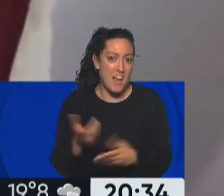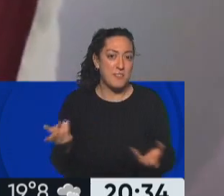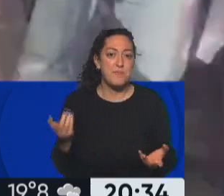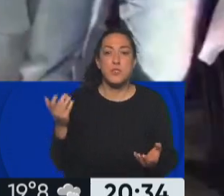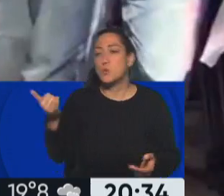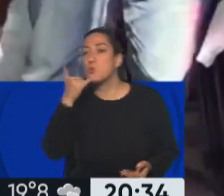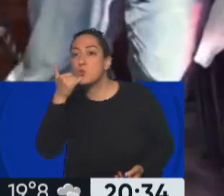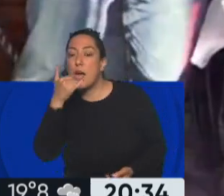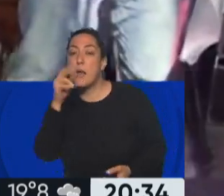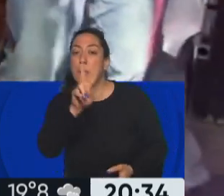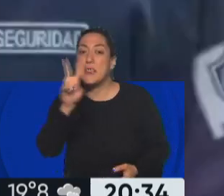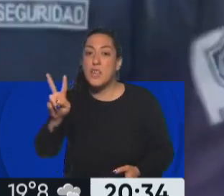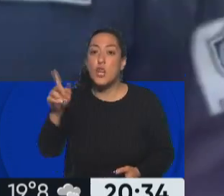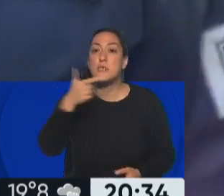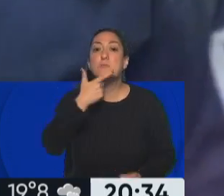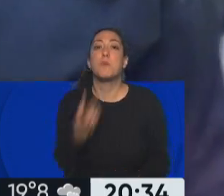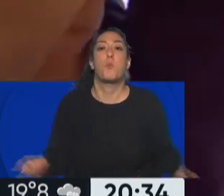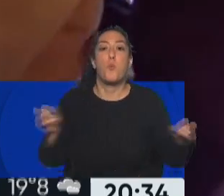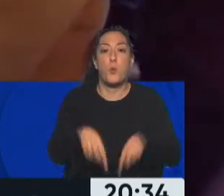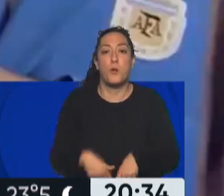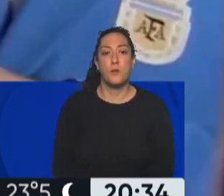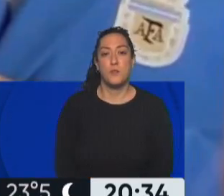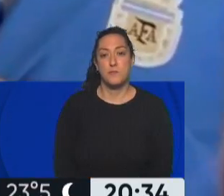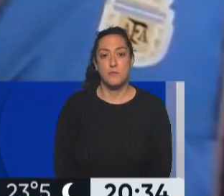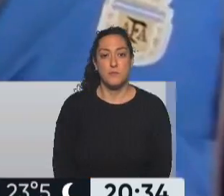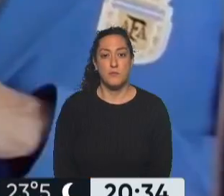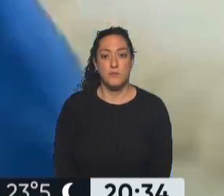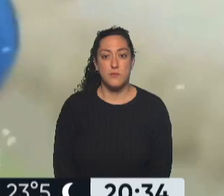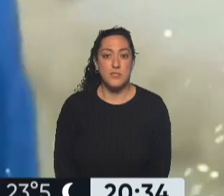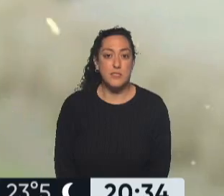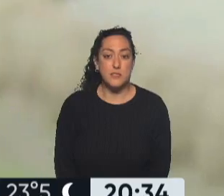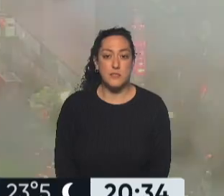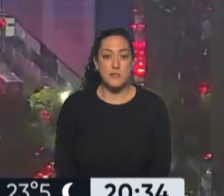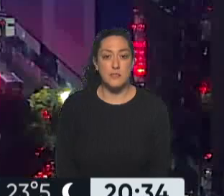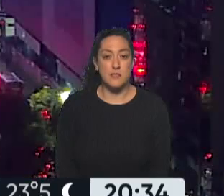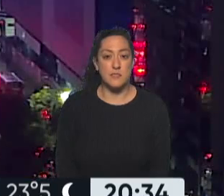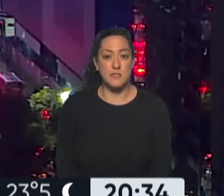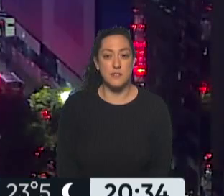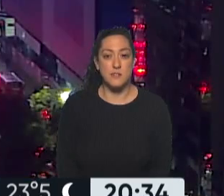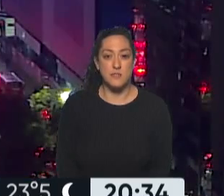vuelve el 22 de septiembre.